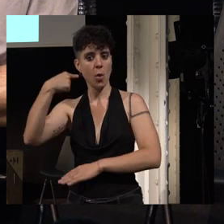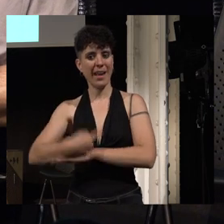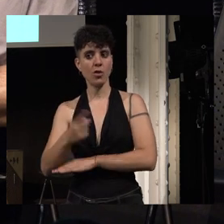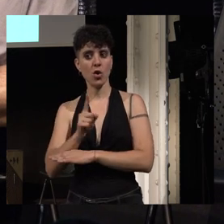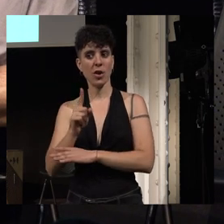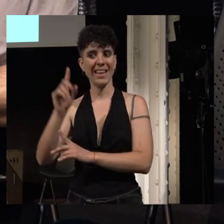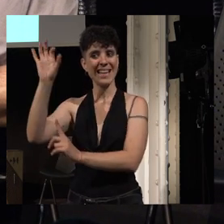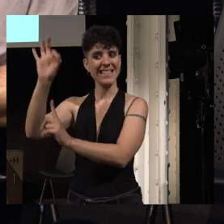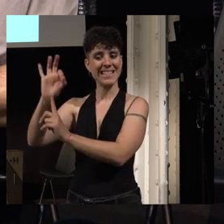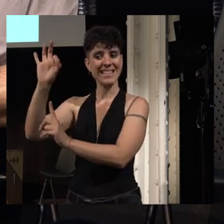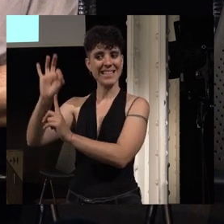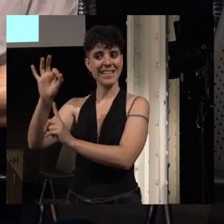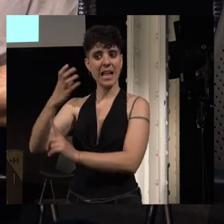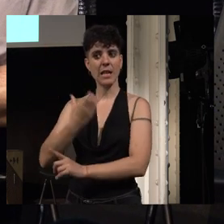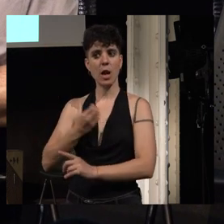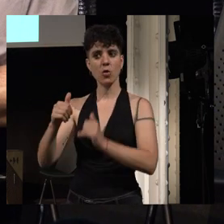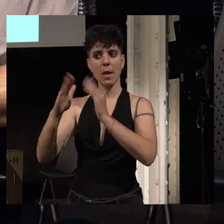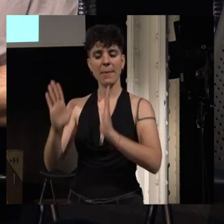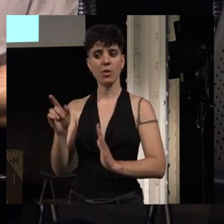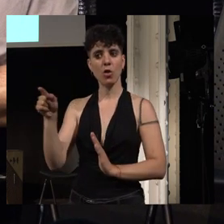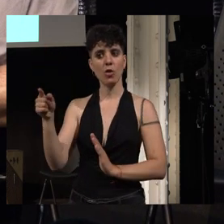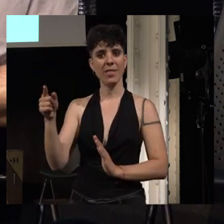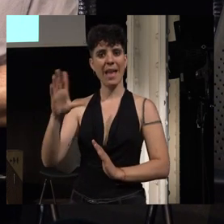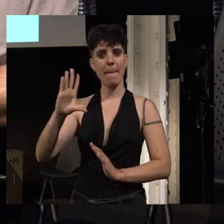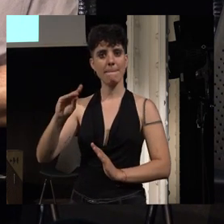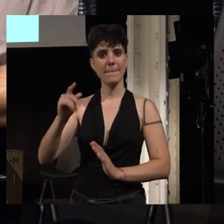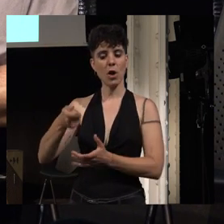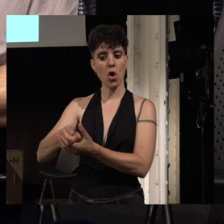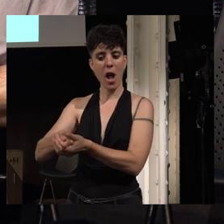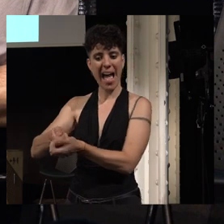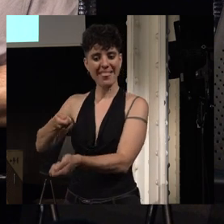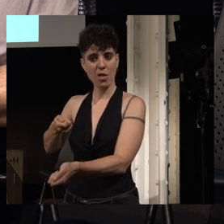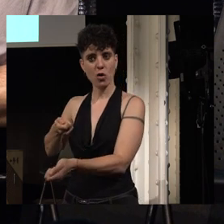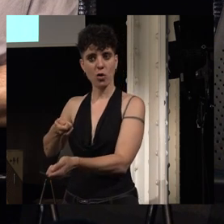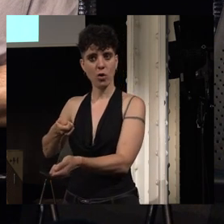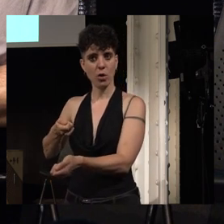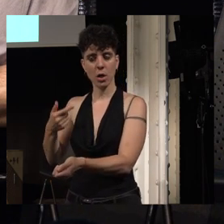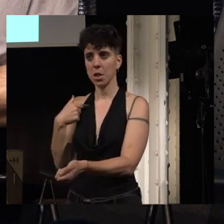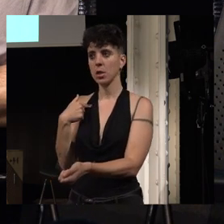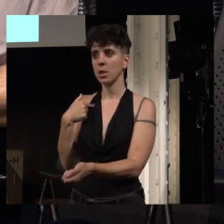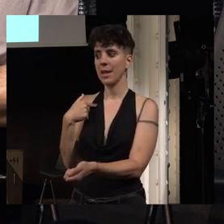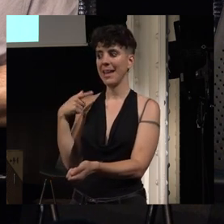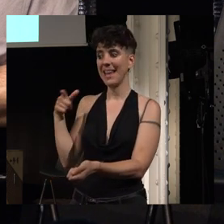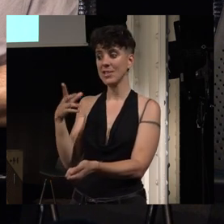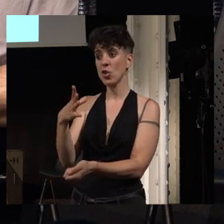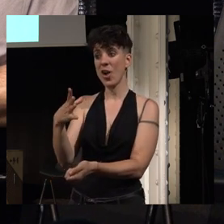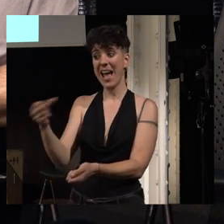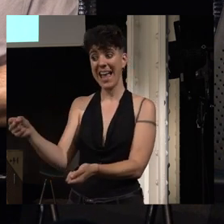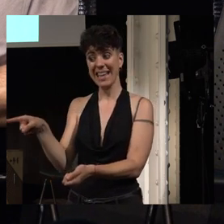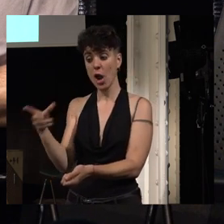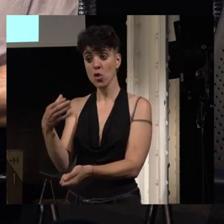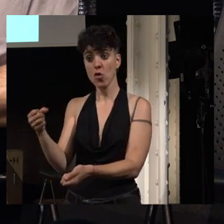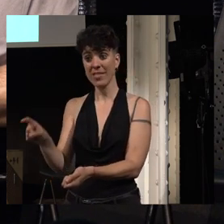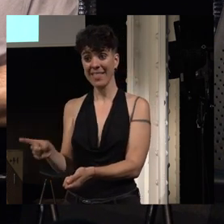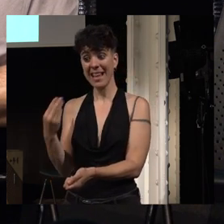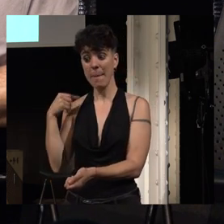del ayuntamiento en donde aparece un perro atado. Y no entendía que eso quiere decir que